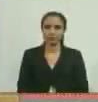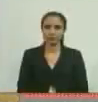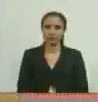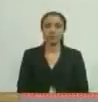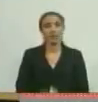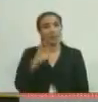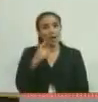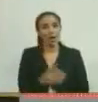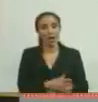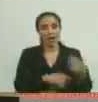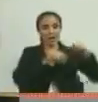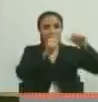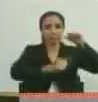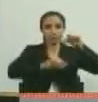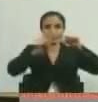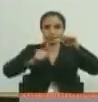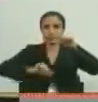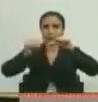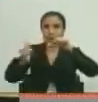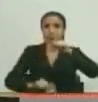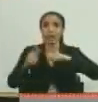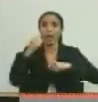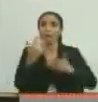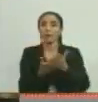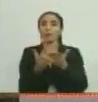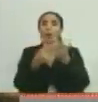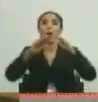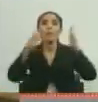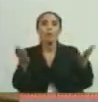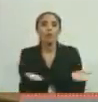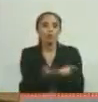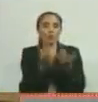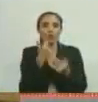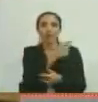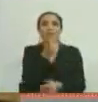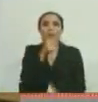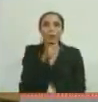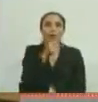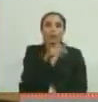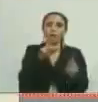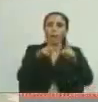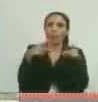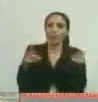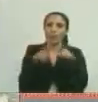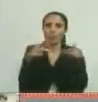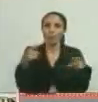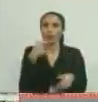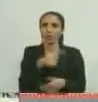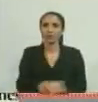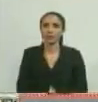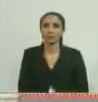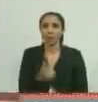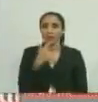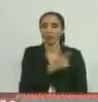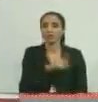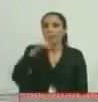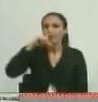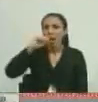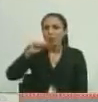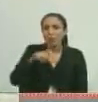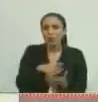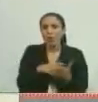Después que pasó todo esto, vean los titulares del mundo. Estos son los titulares de los periódicos del mundo. Maduro rompe con